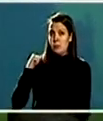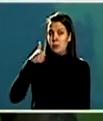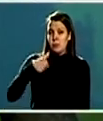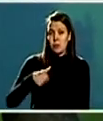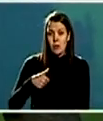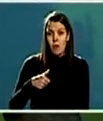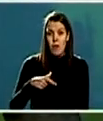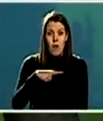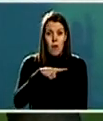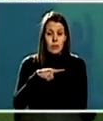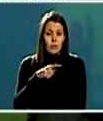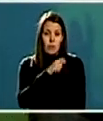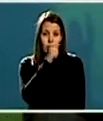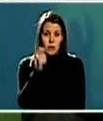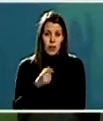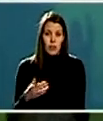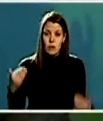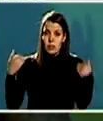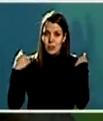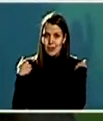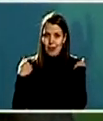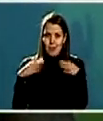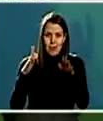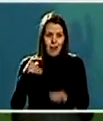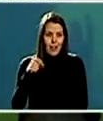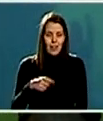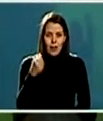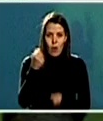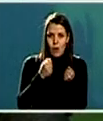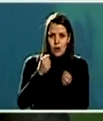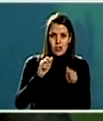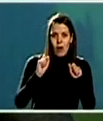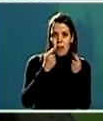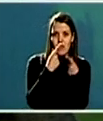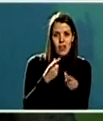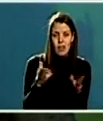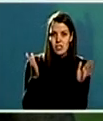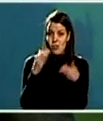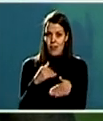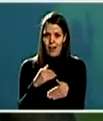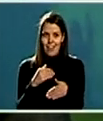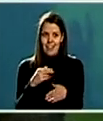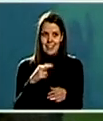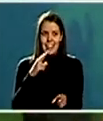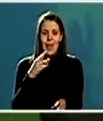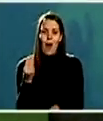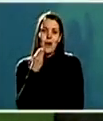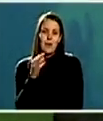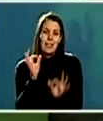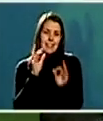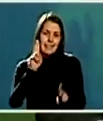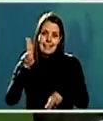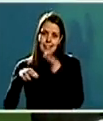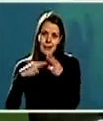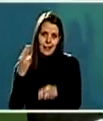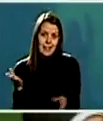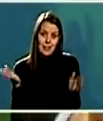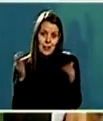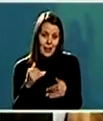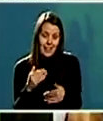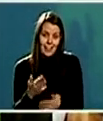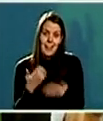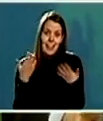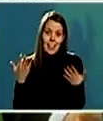esta fundación Aquí no hay coches oficiales Aquí no hay dietas Aquí no hay comidas de restaur yor si